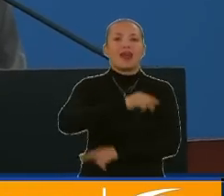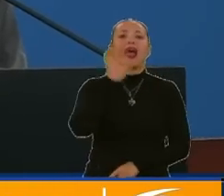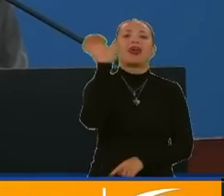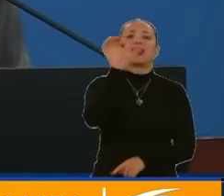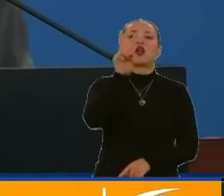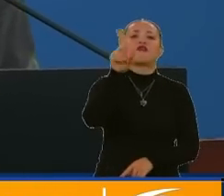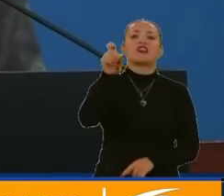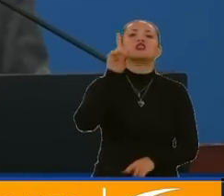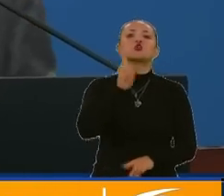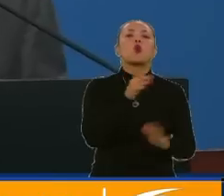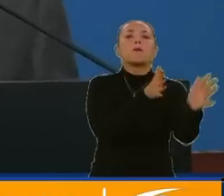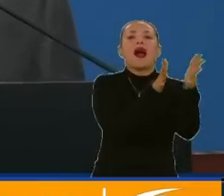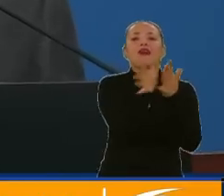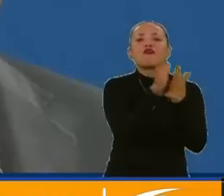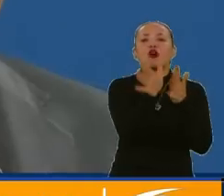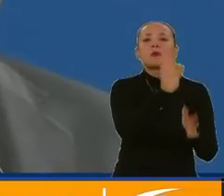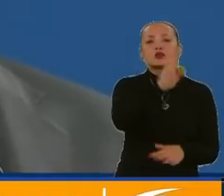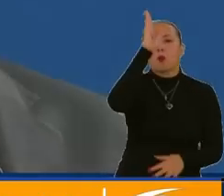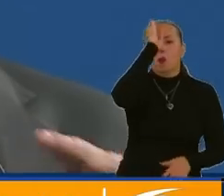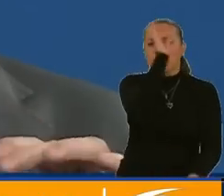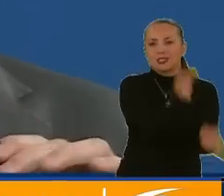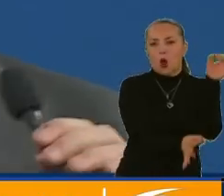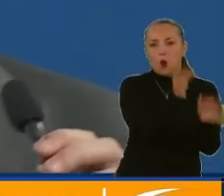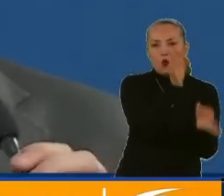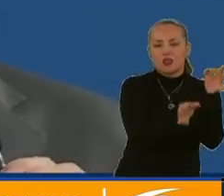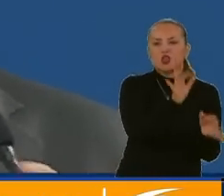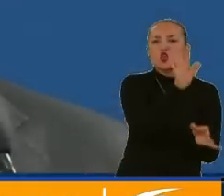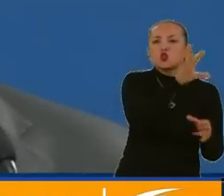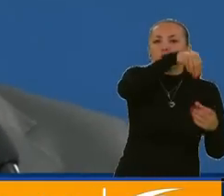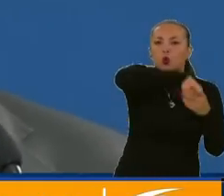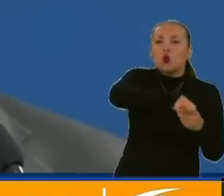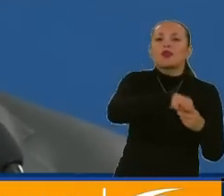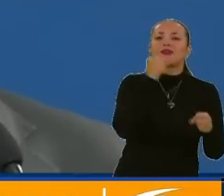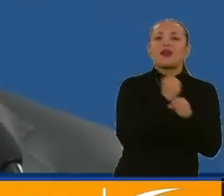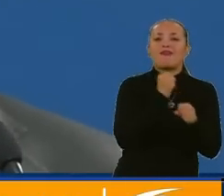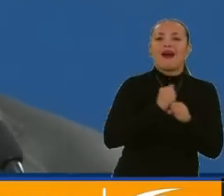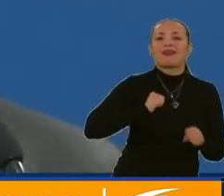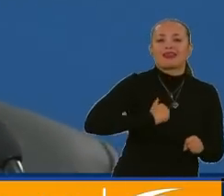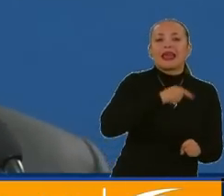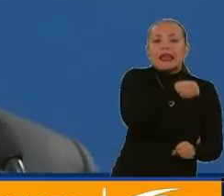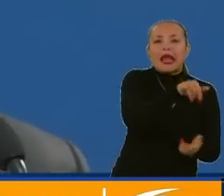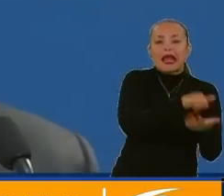un informe de policía judicial de un funcionario de la DIJÍN